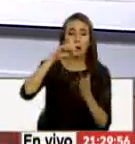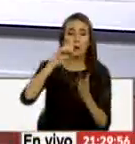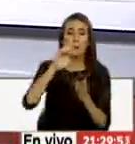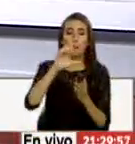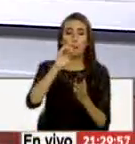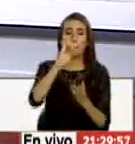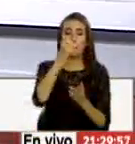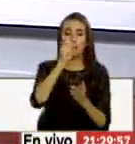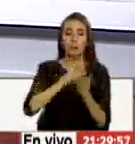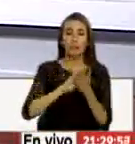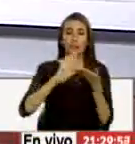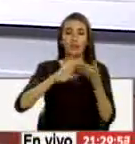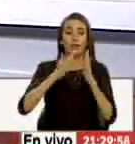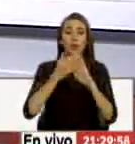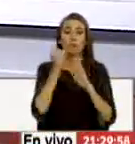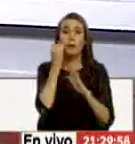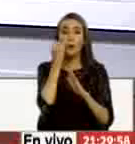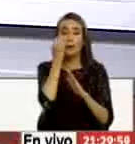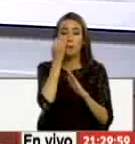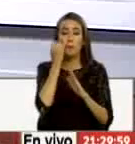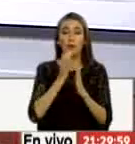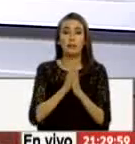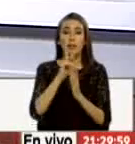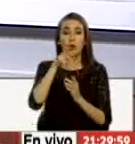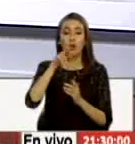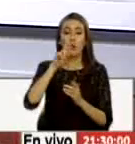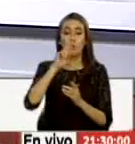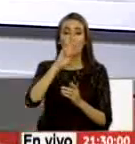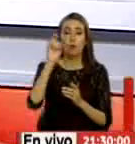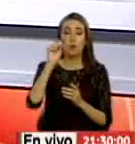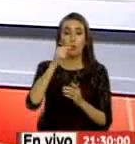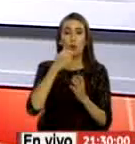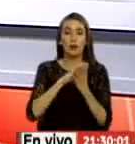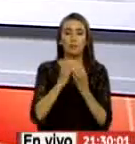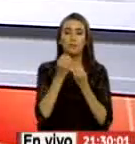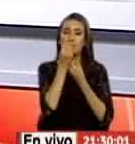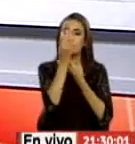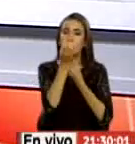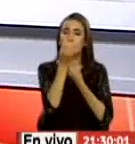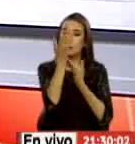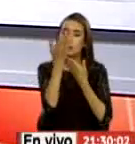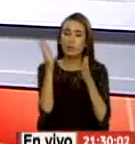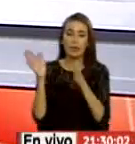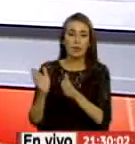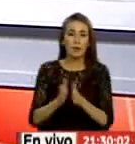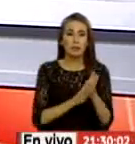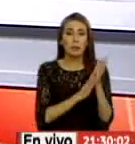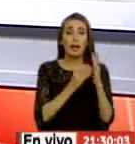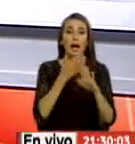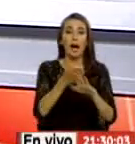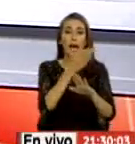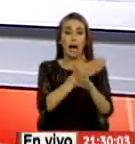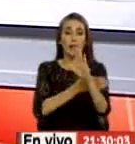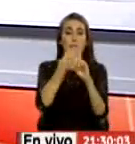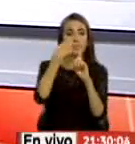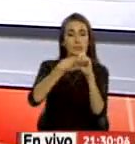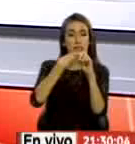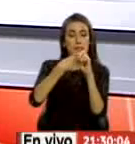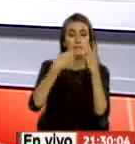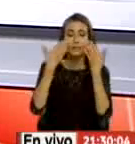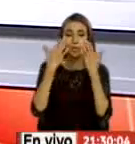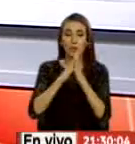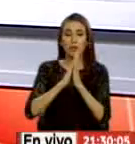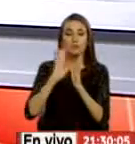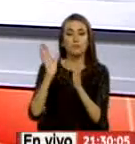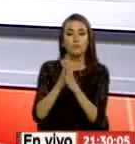joven indígena de la nacionalidad purúa, es realmente inspiradora. De niña se ganaba la vida en los mercados. Hoy es abogada